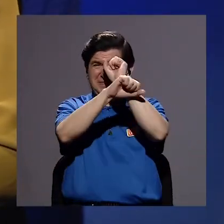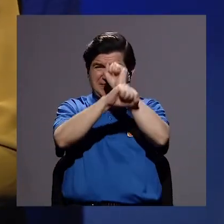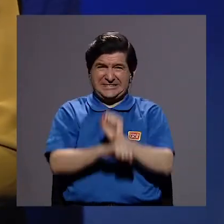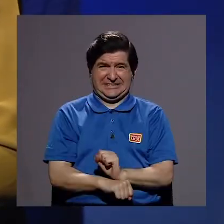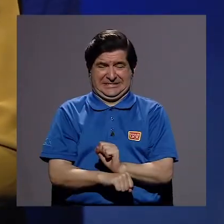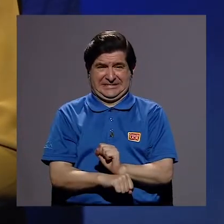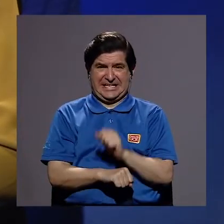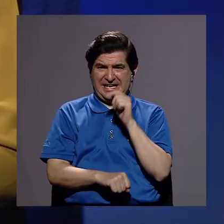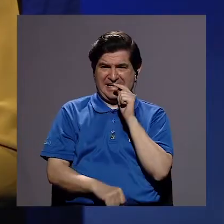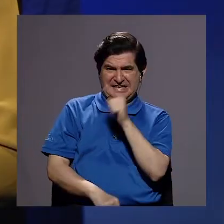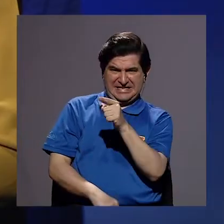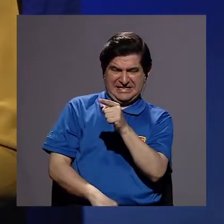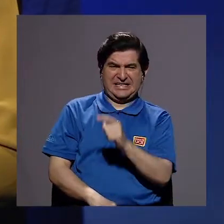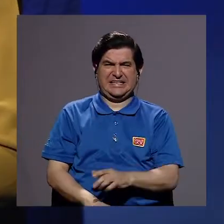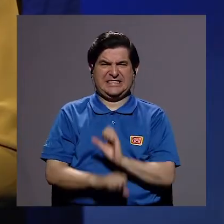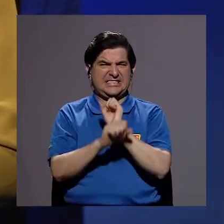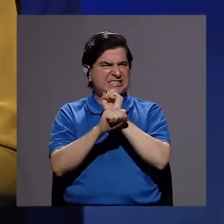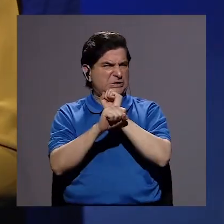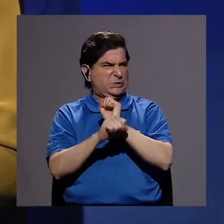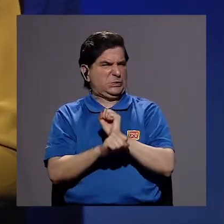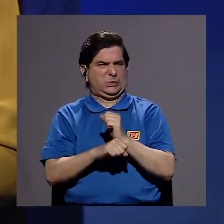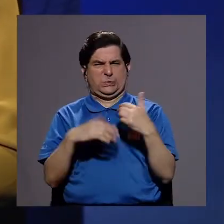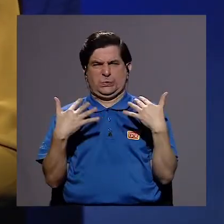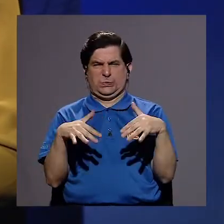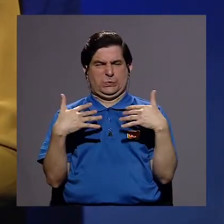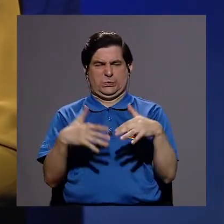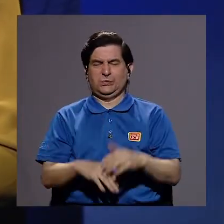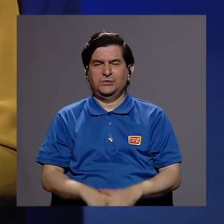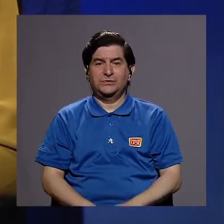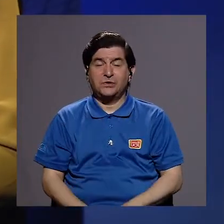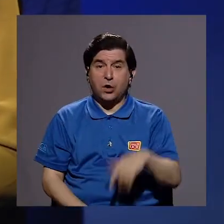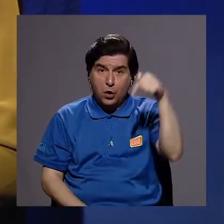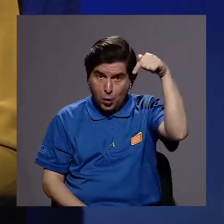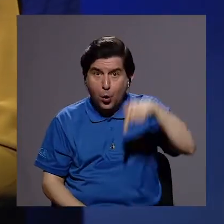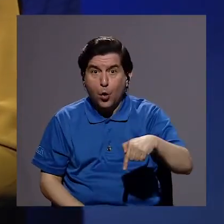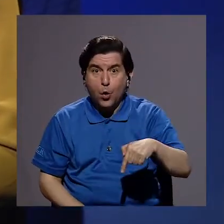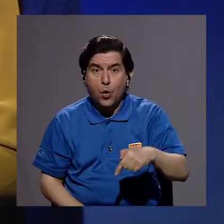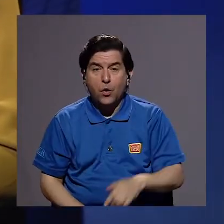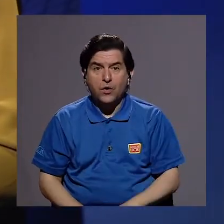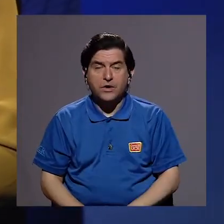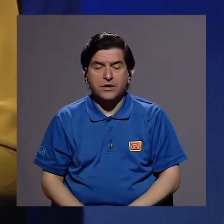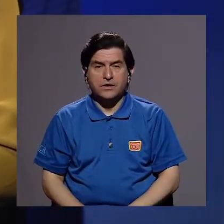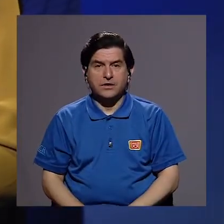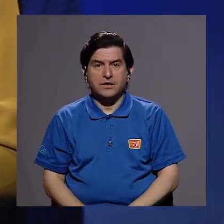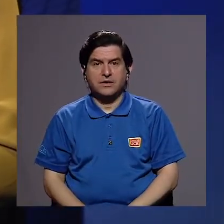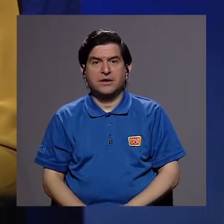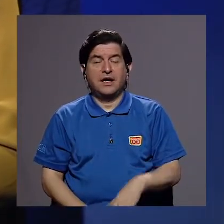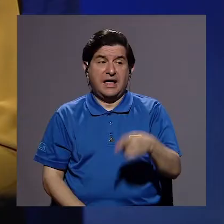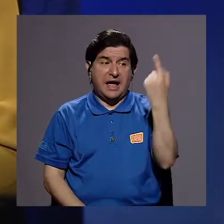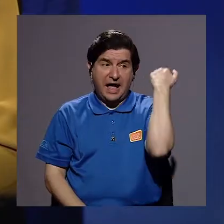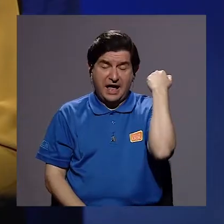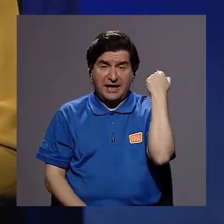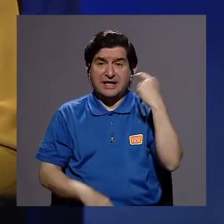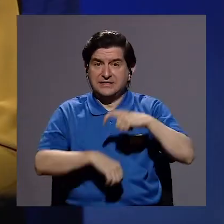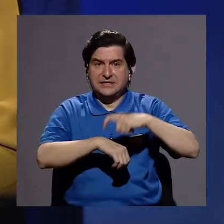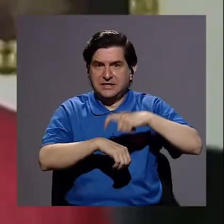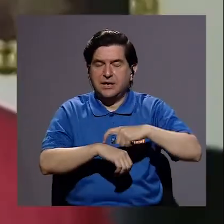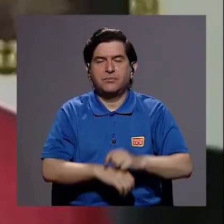se ha catalogado como conservadora. Por lo menos hoy, ¿lo era en ese entonces?